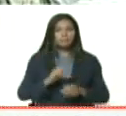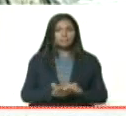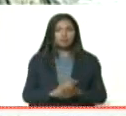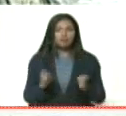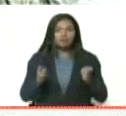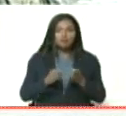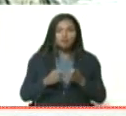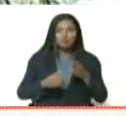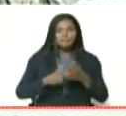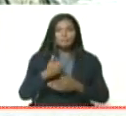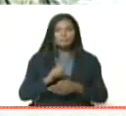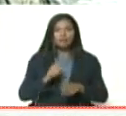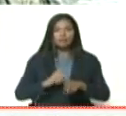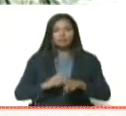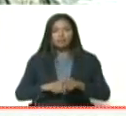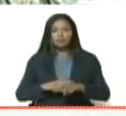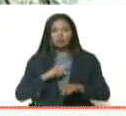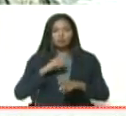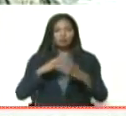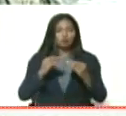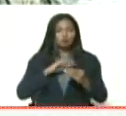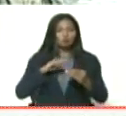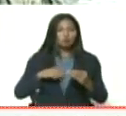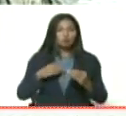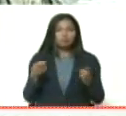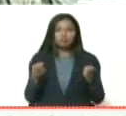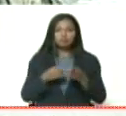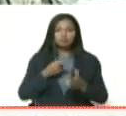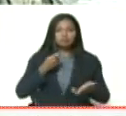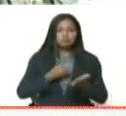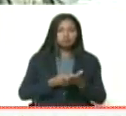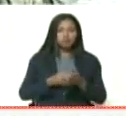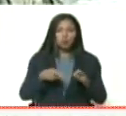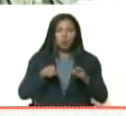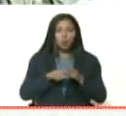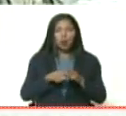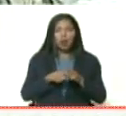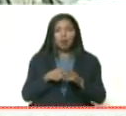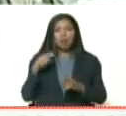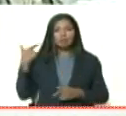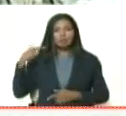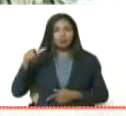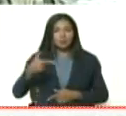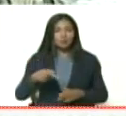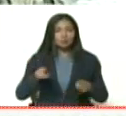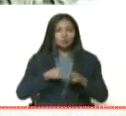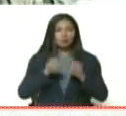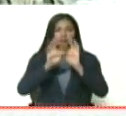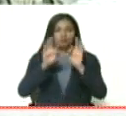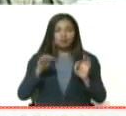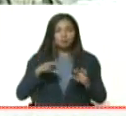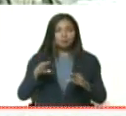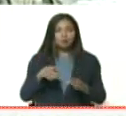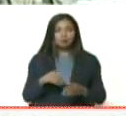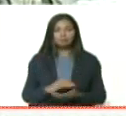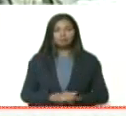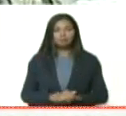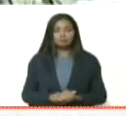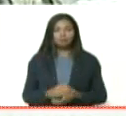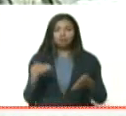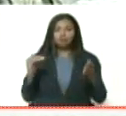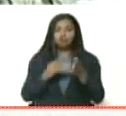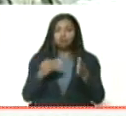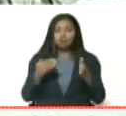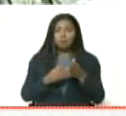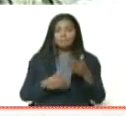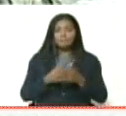reducir todo lo que son los costos asociados al transporte, mi comandante jefe, que han venido afectando, bueno,